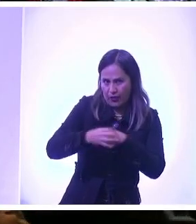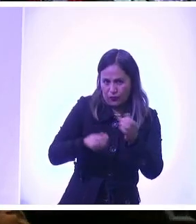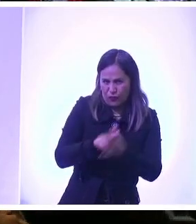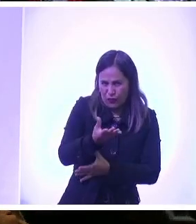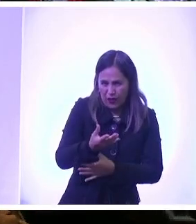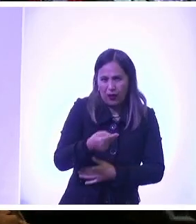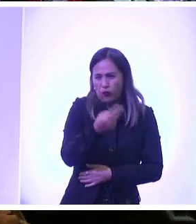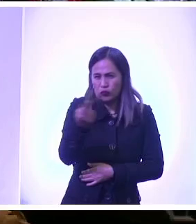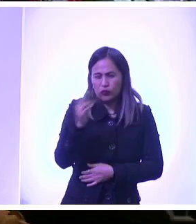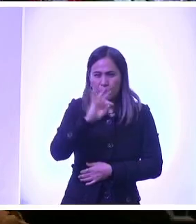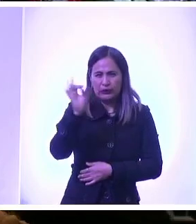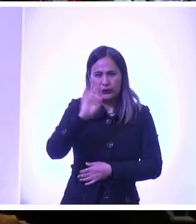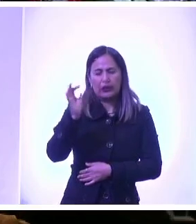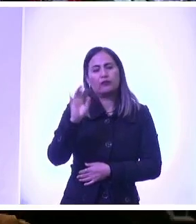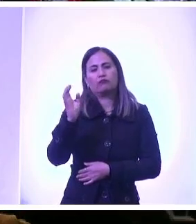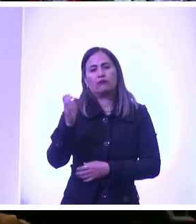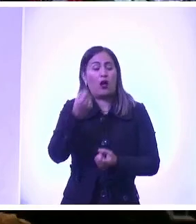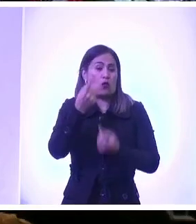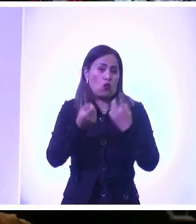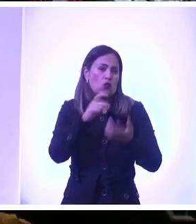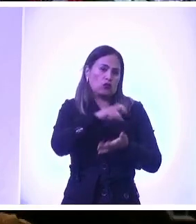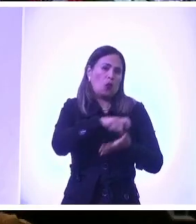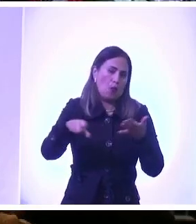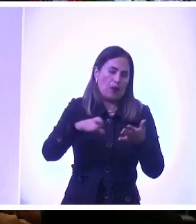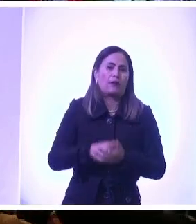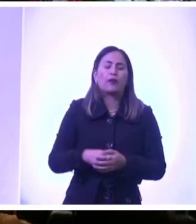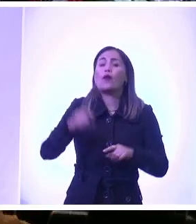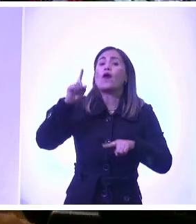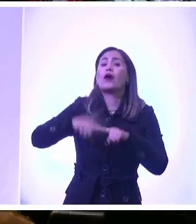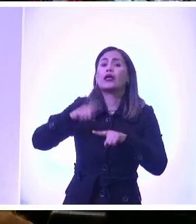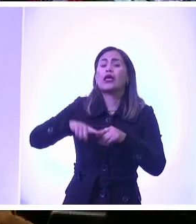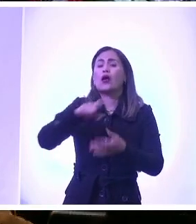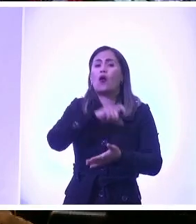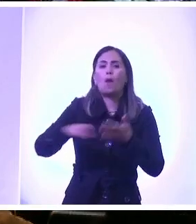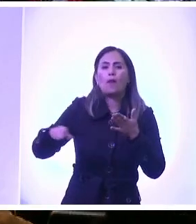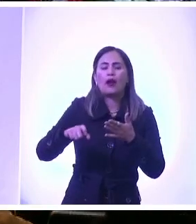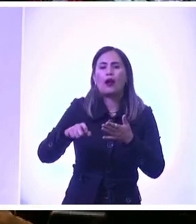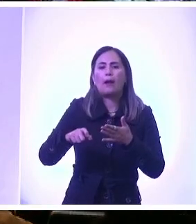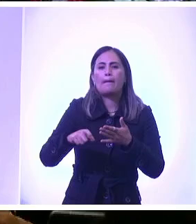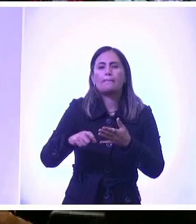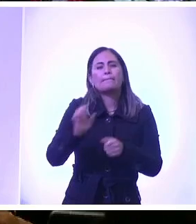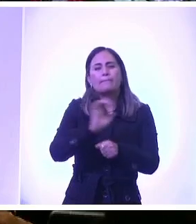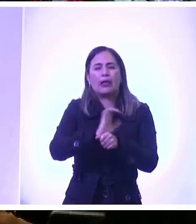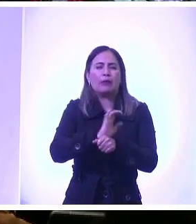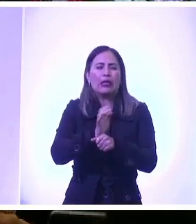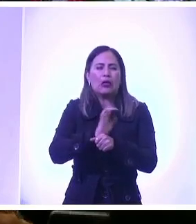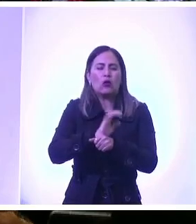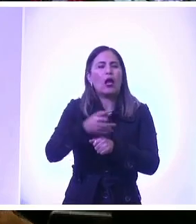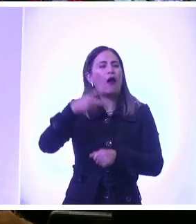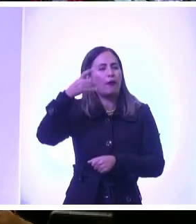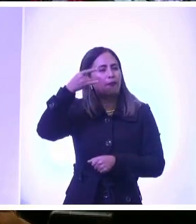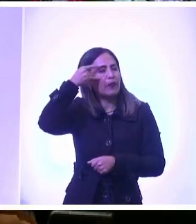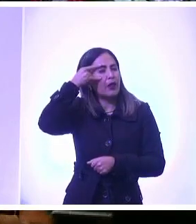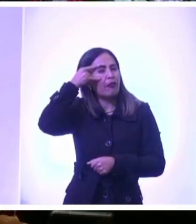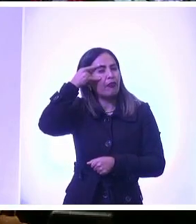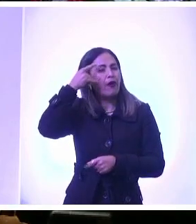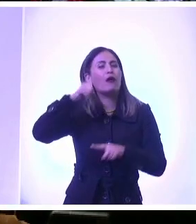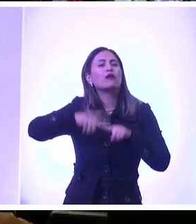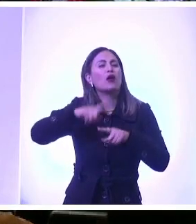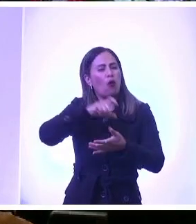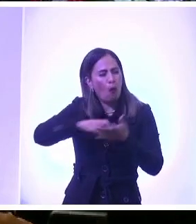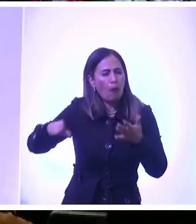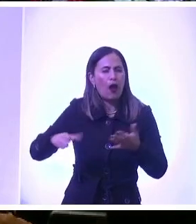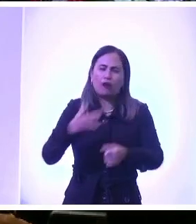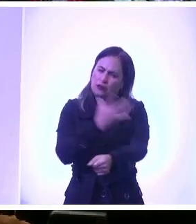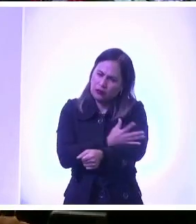allí afuera seguramente nosotros no pero quién de ustedes ha comprado una película pirata así no Así viene la pregunta qu alce la mano así